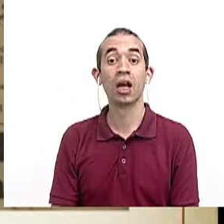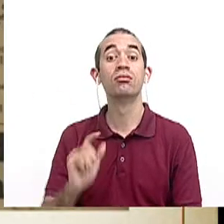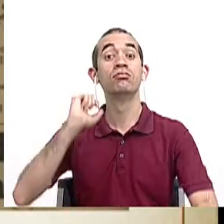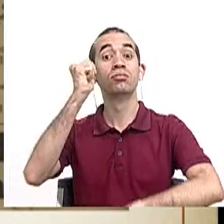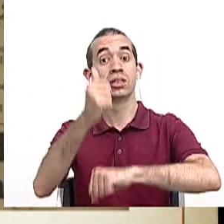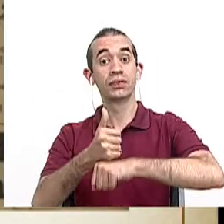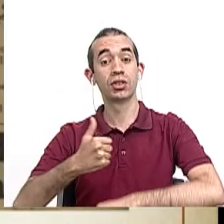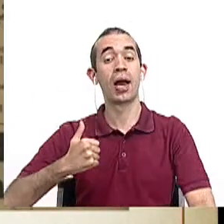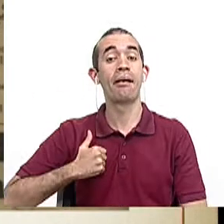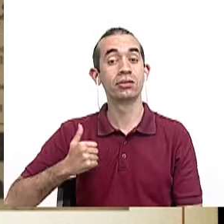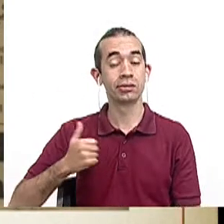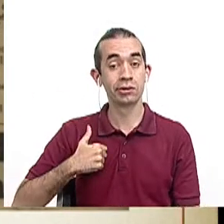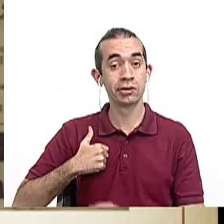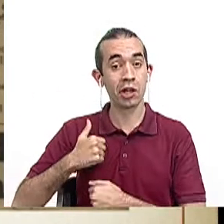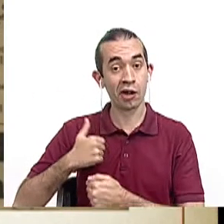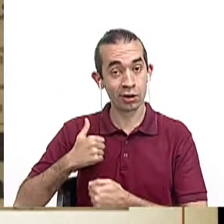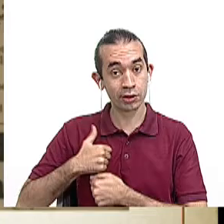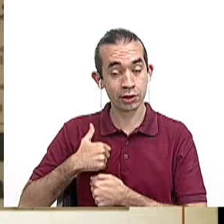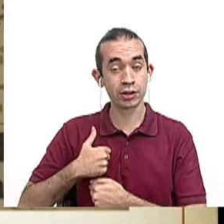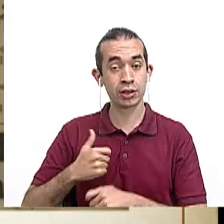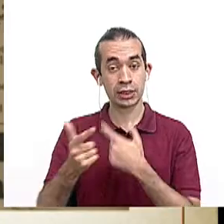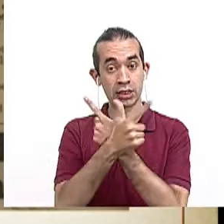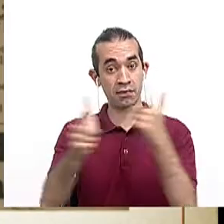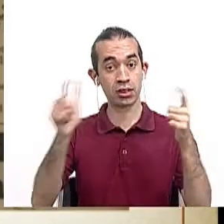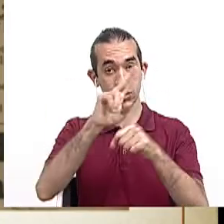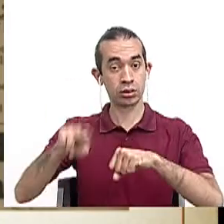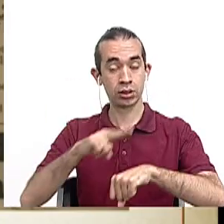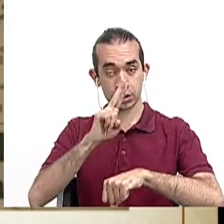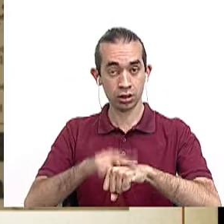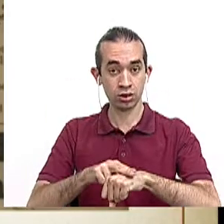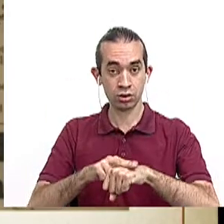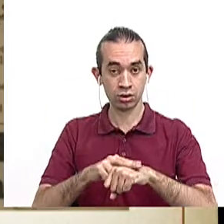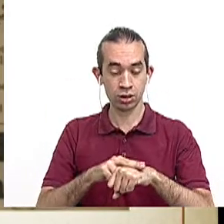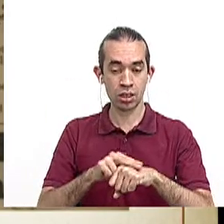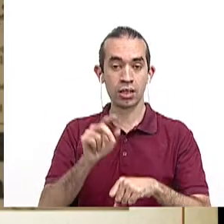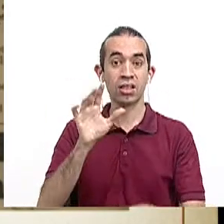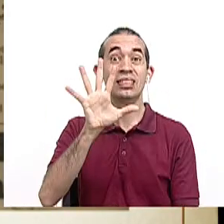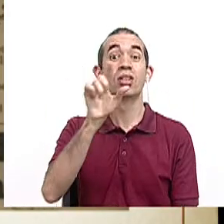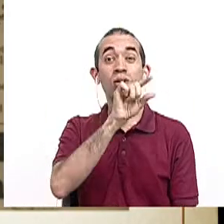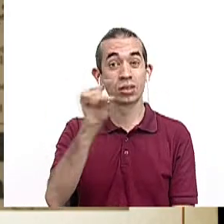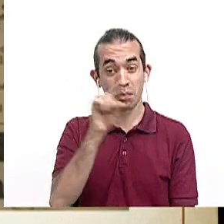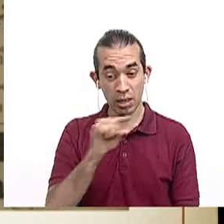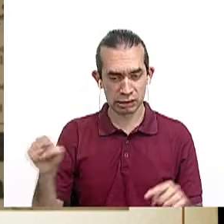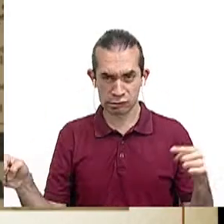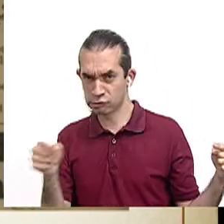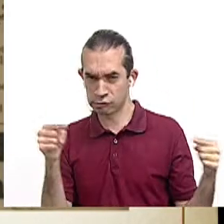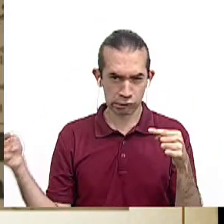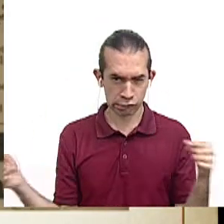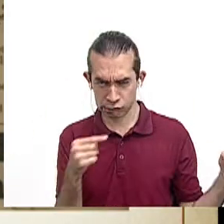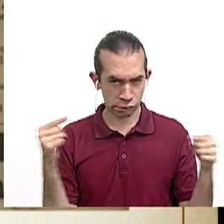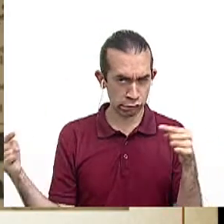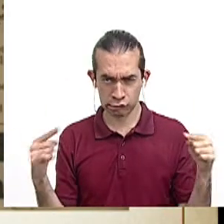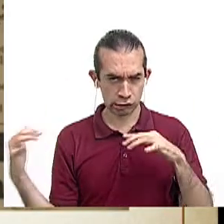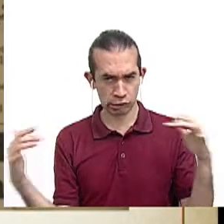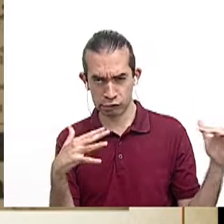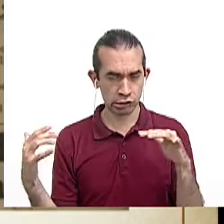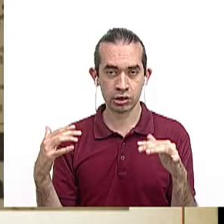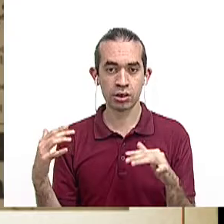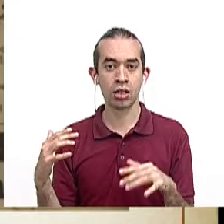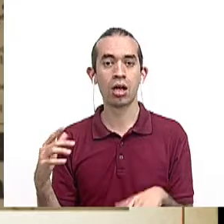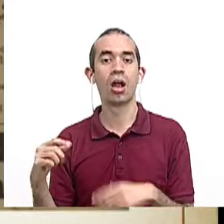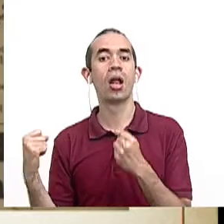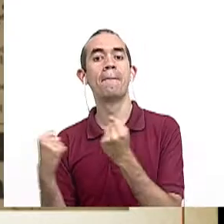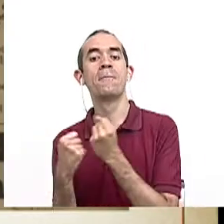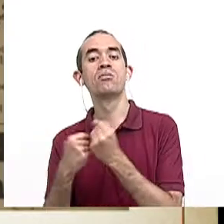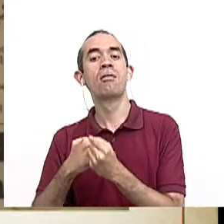se enfrenta a las fuerzas calderonistas durante 5 semanas. Ahí tenemos el periódico de la época